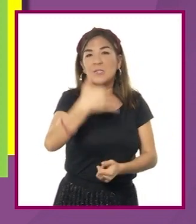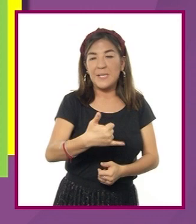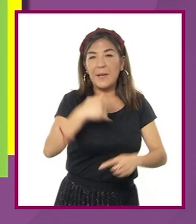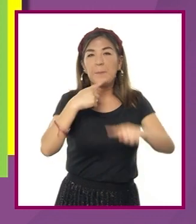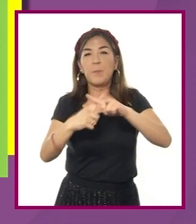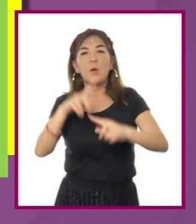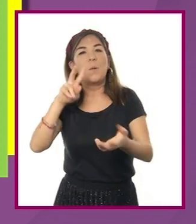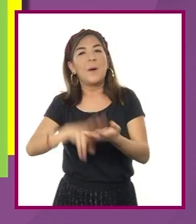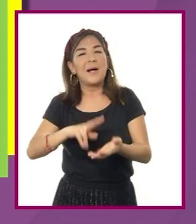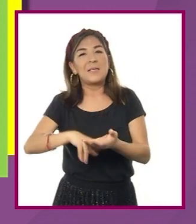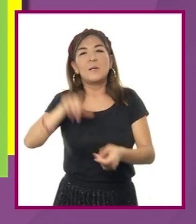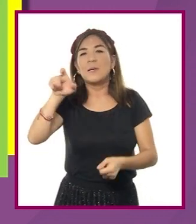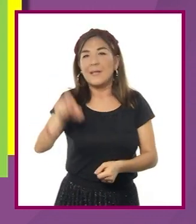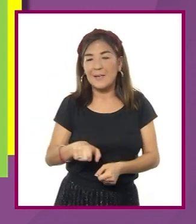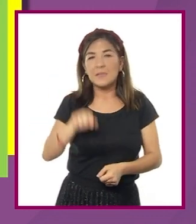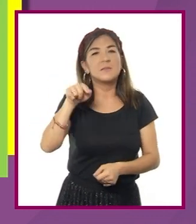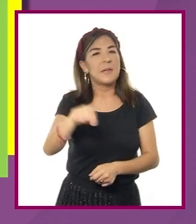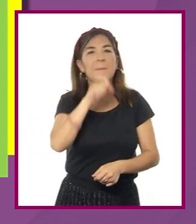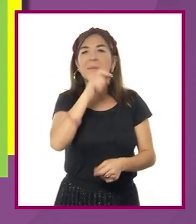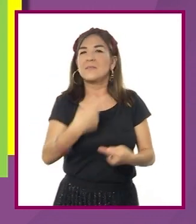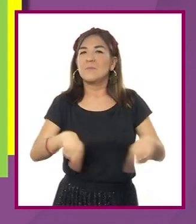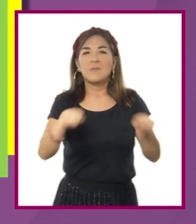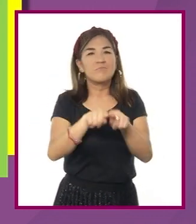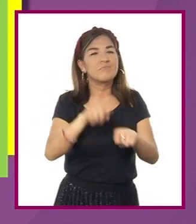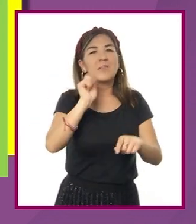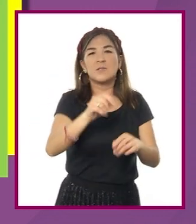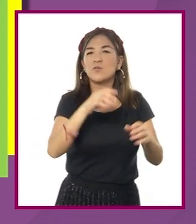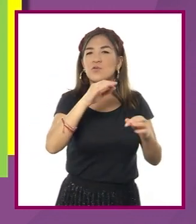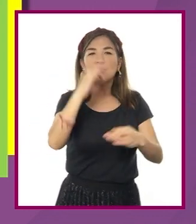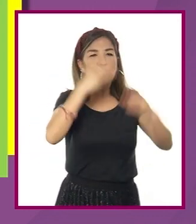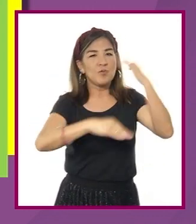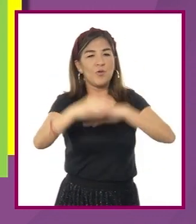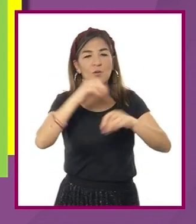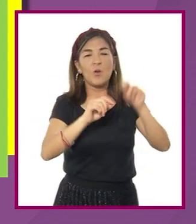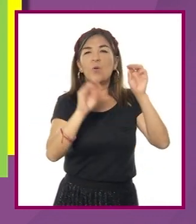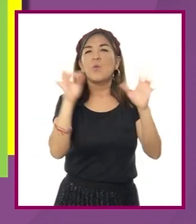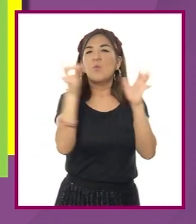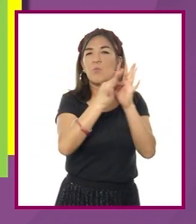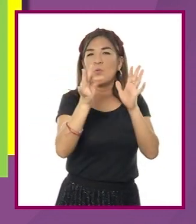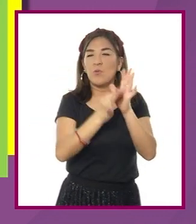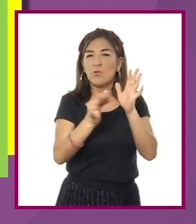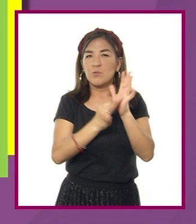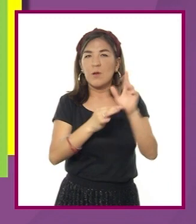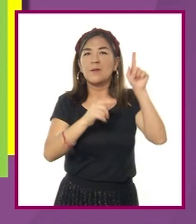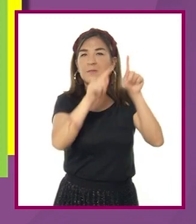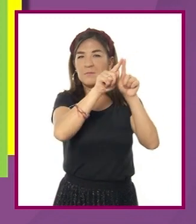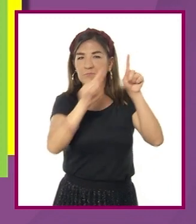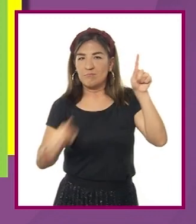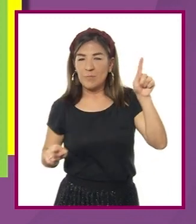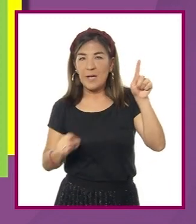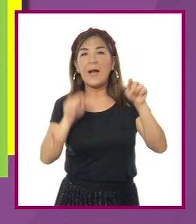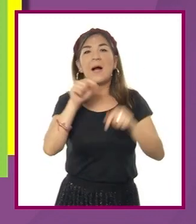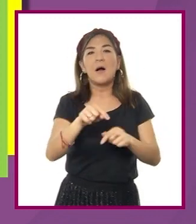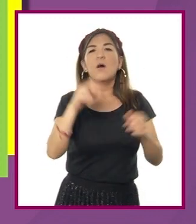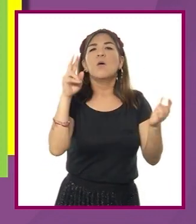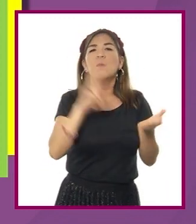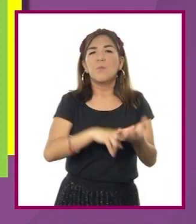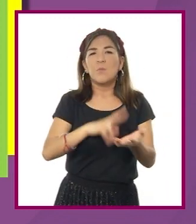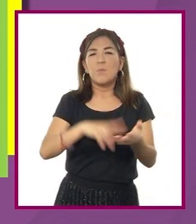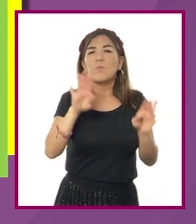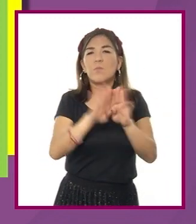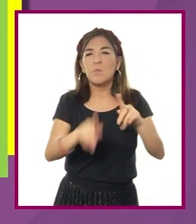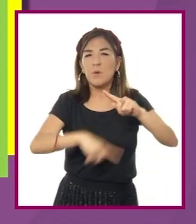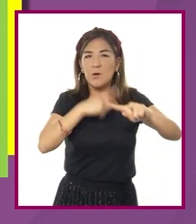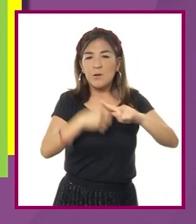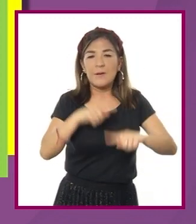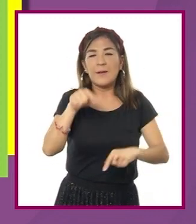x, debe ser la misma para todas las coordenadas. Para la multiplicación del valor de y por el valor de x